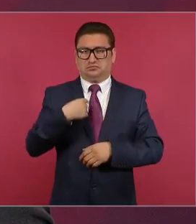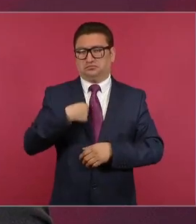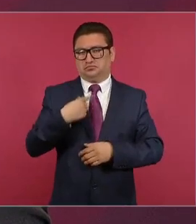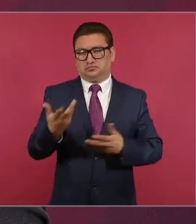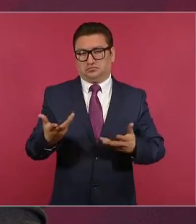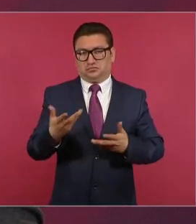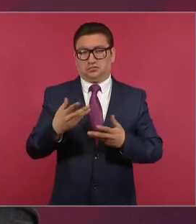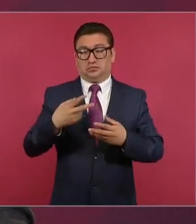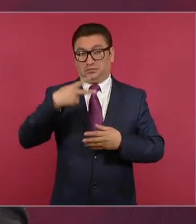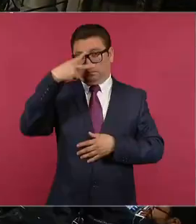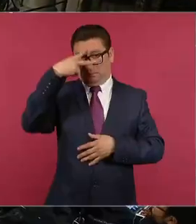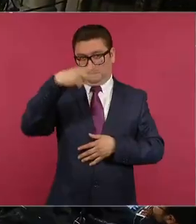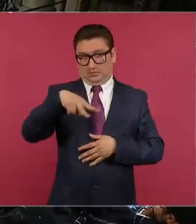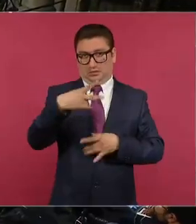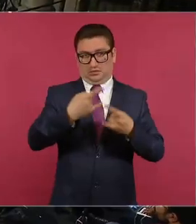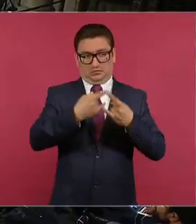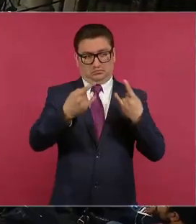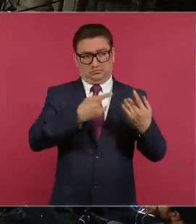en toda la historia de México,